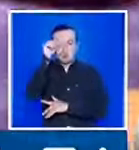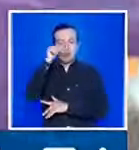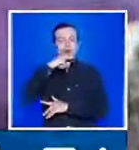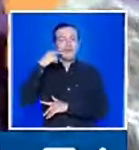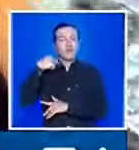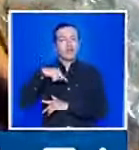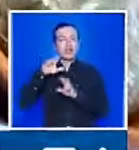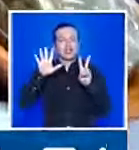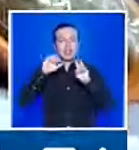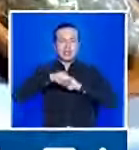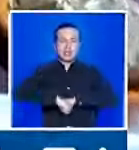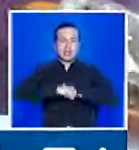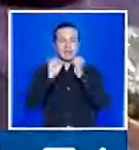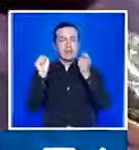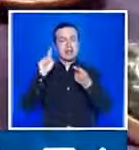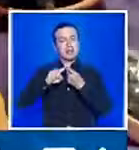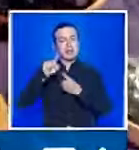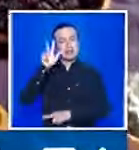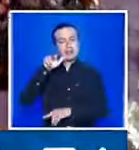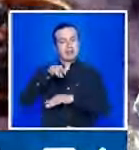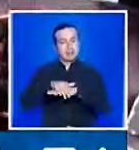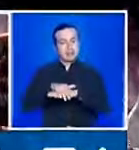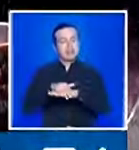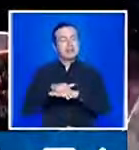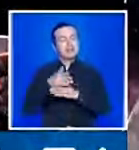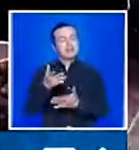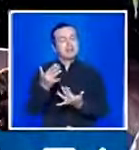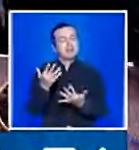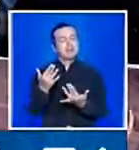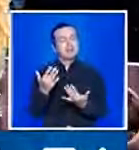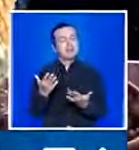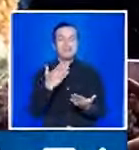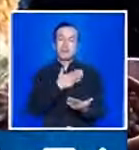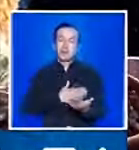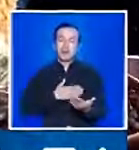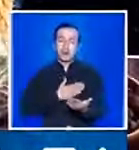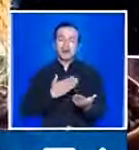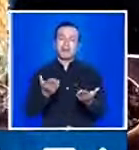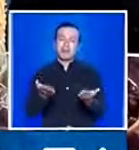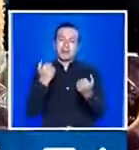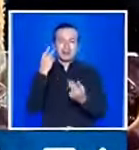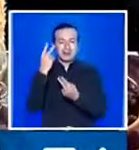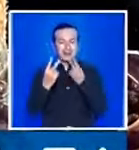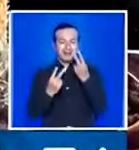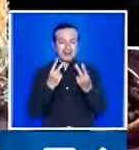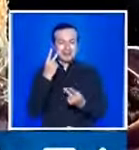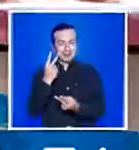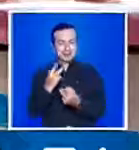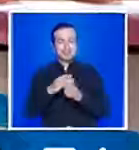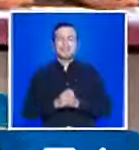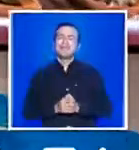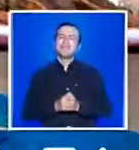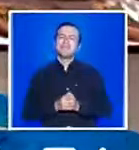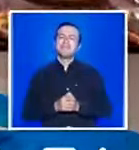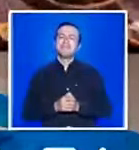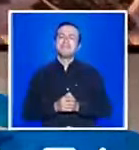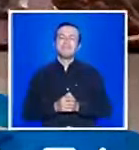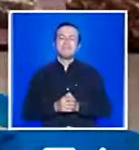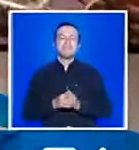desde las 7 de la mañana hasta las 3 de la tarde. Les esperamos, por favor, que nos visiten. Miriancita querida, lo